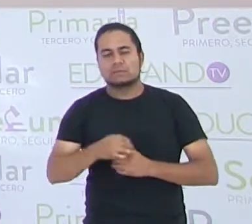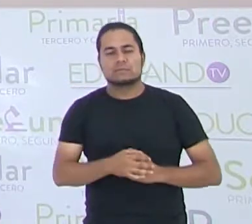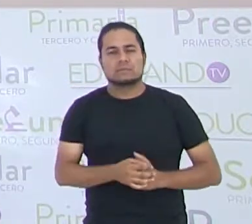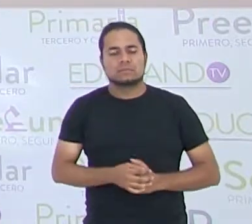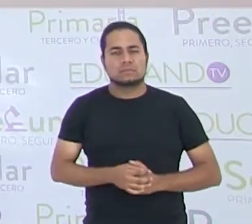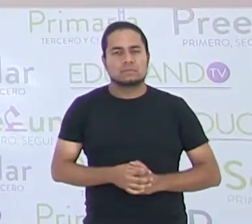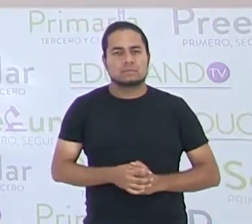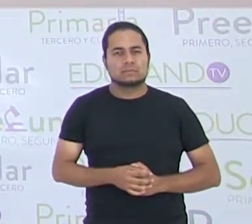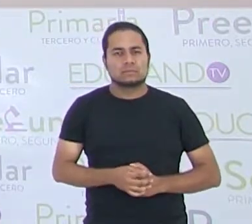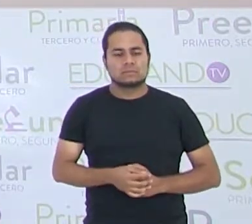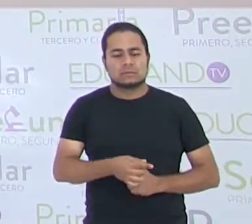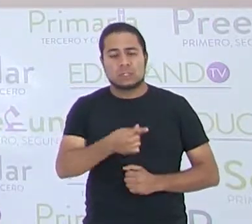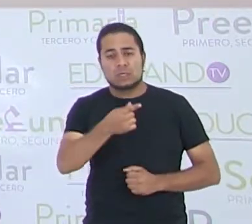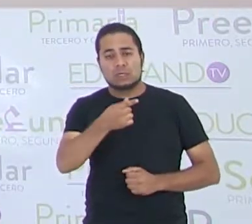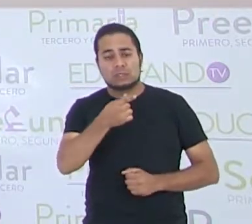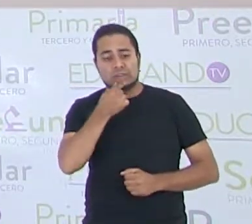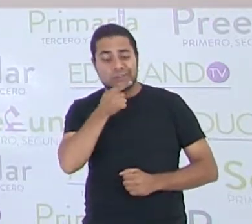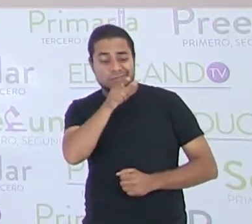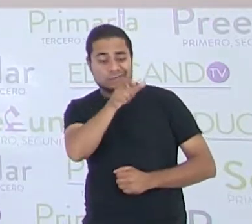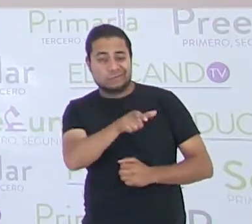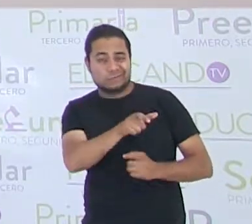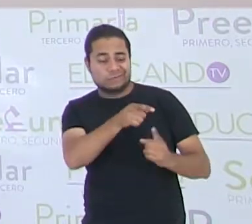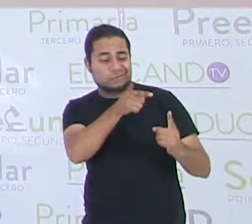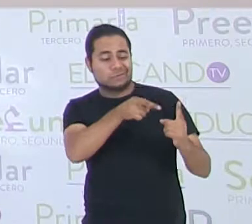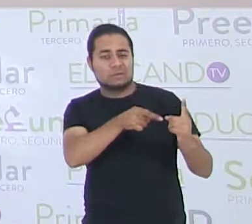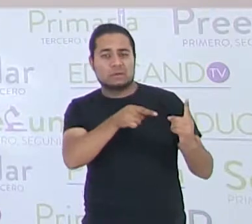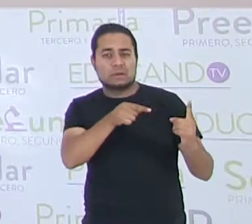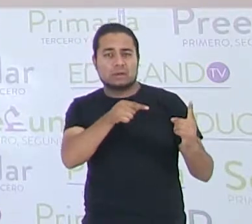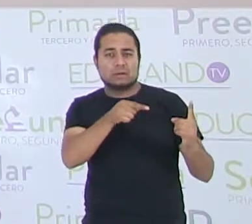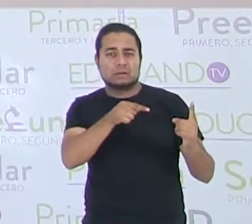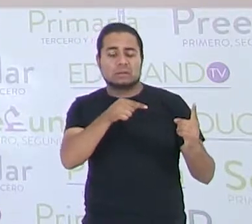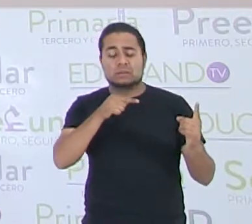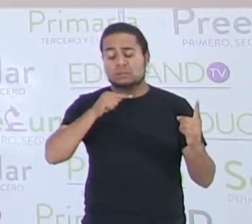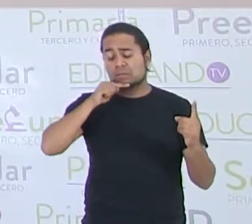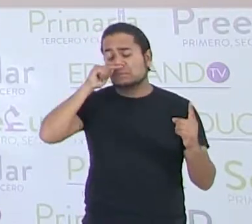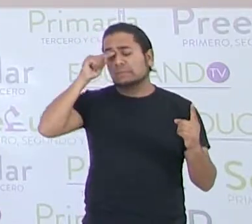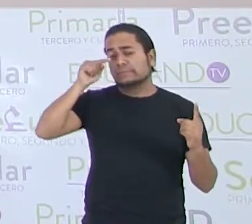que es un niño presumido,